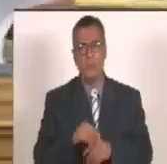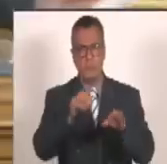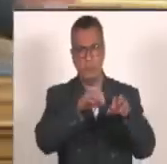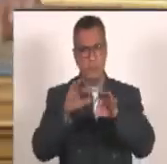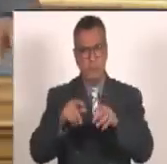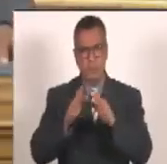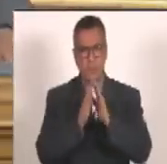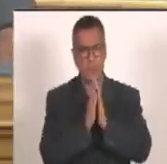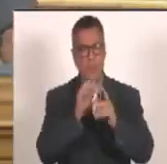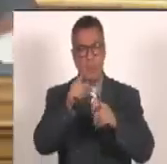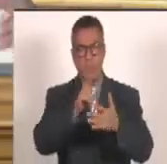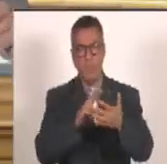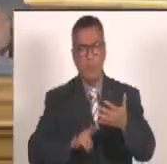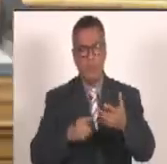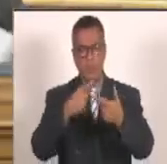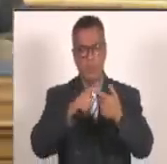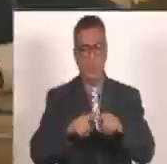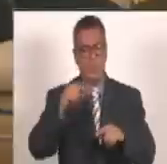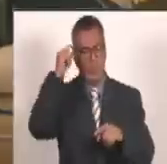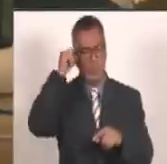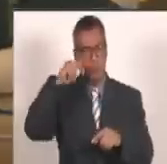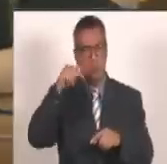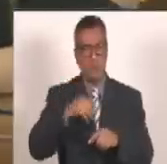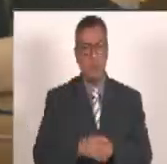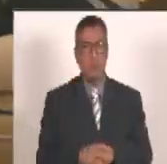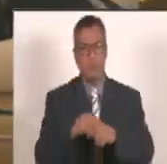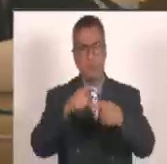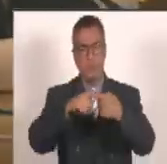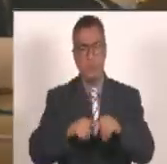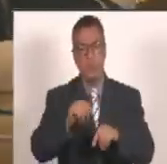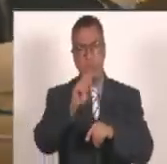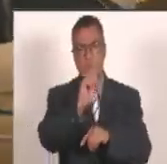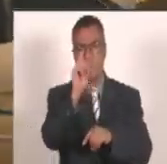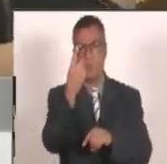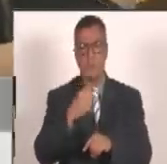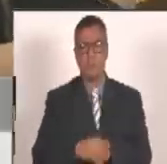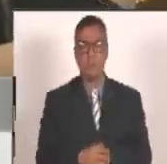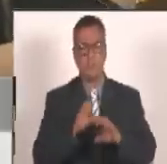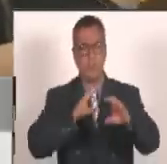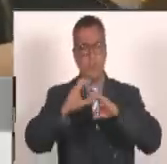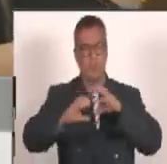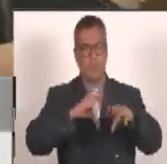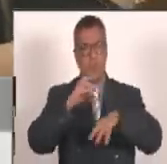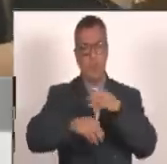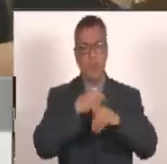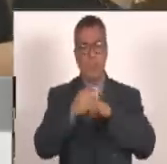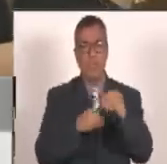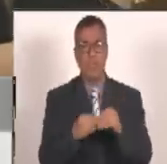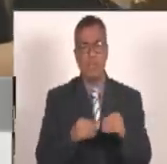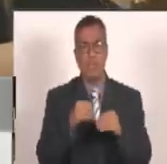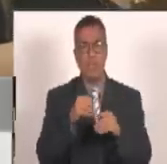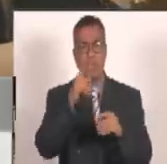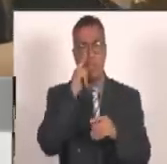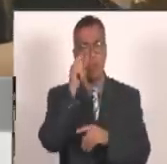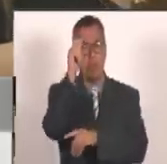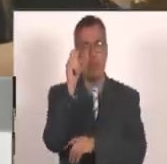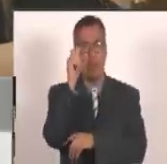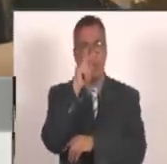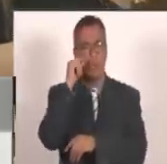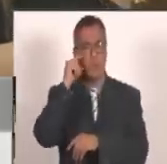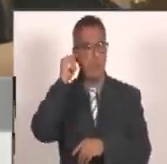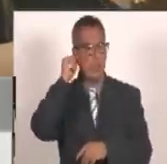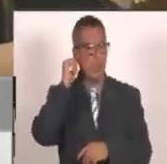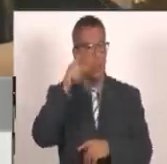Ciudadana secretaria, sírvanse dar lectura a la cuenta. Cuenta número 1. Comunicaciones suscritas por las ciudadanas diputadas y los